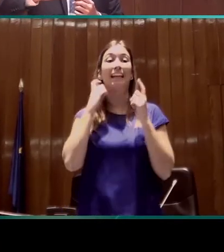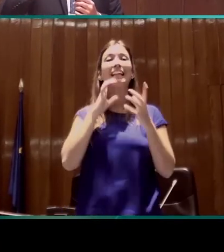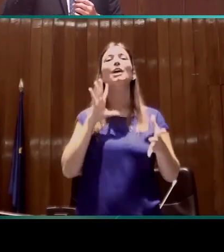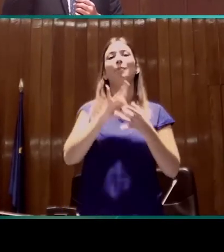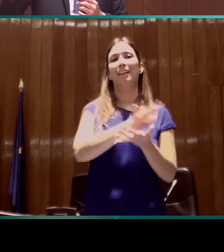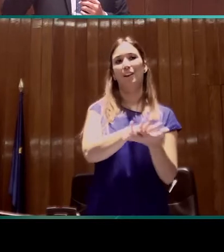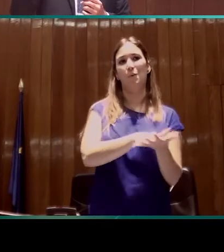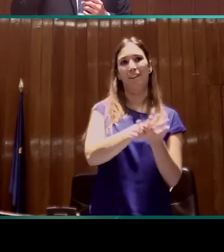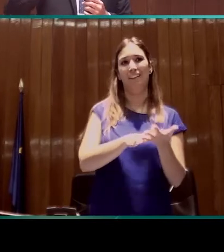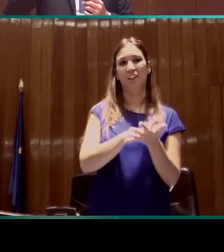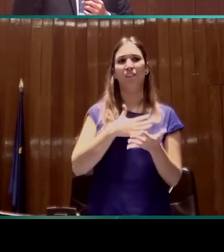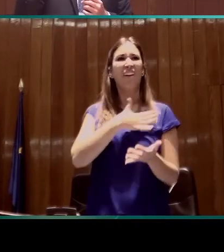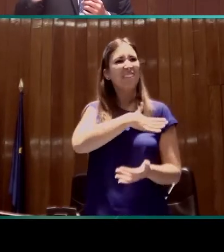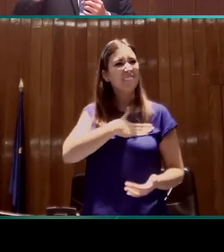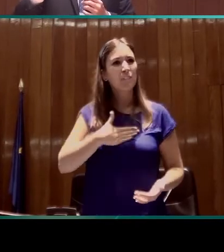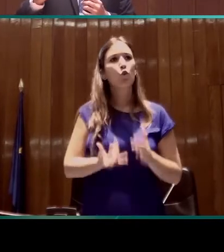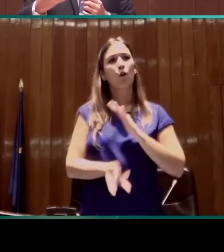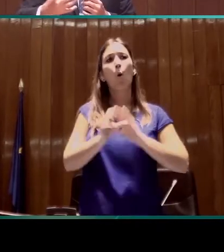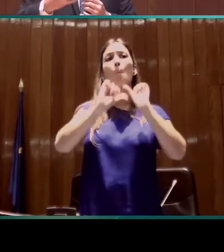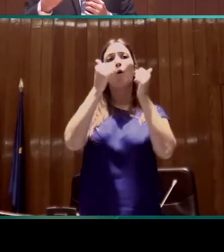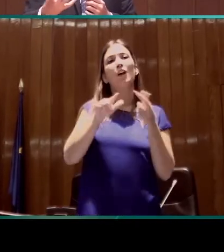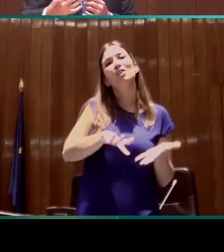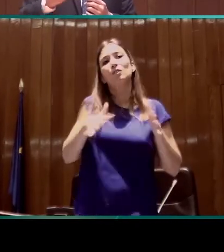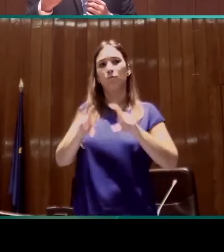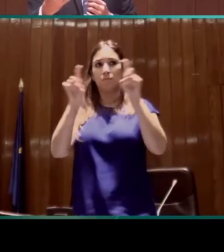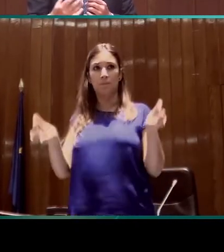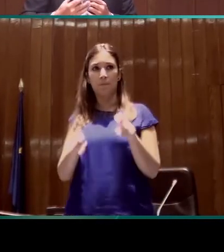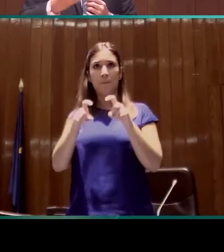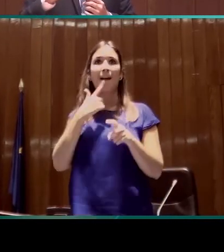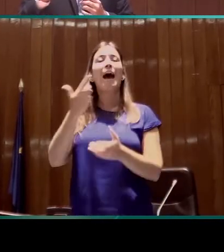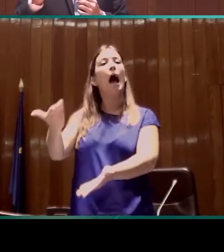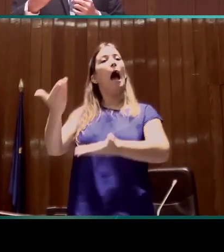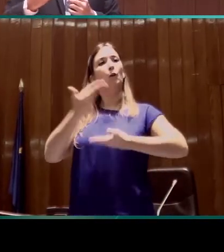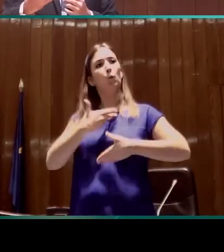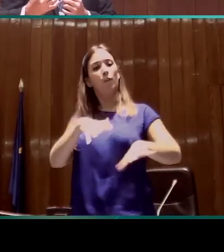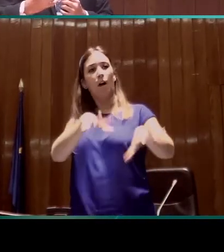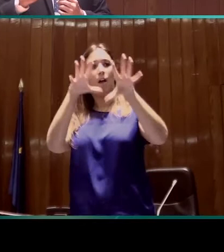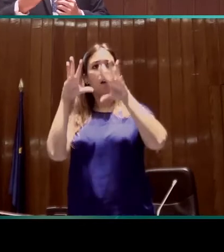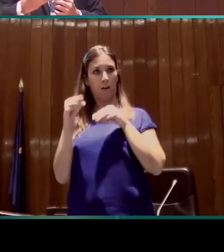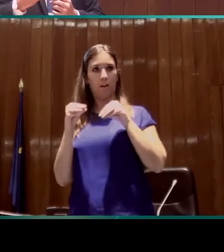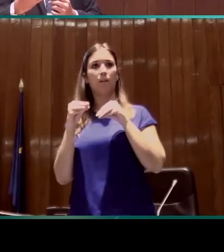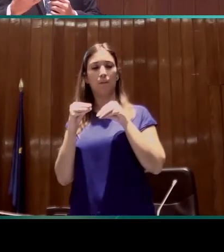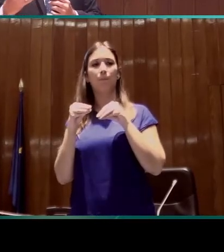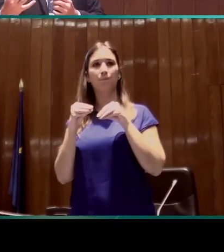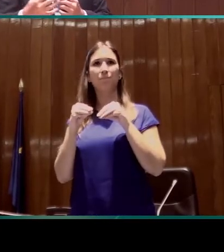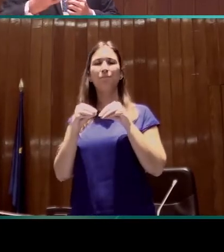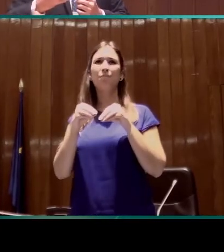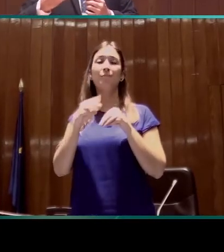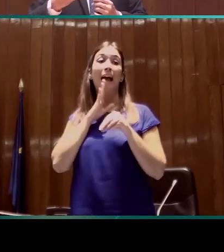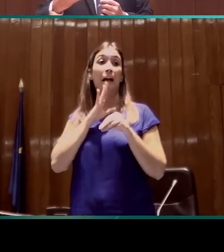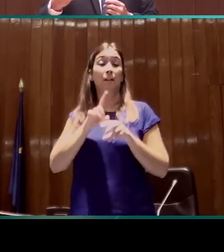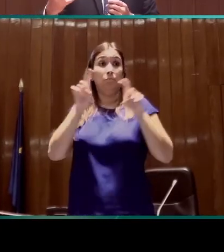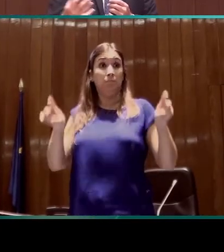ese proceso con el ánimo de crear un modelo computacional que permita entender de forma